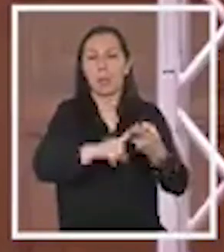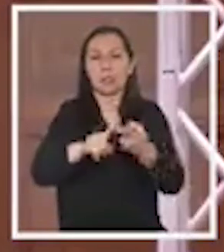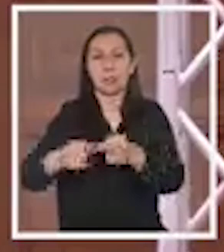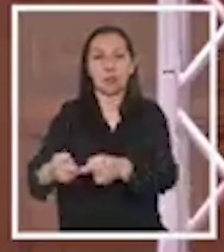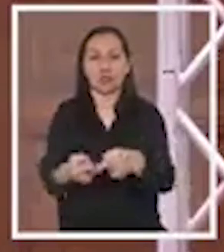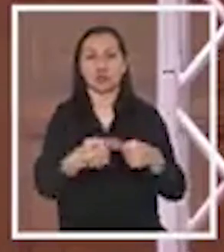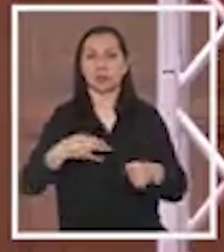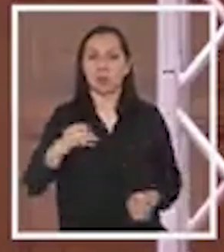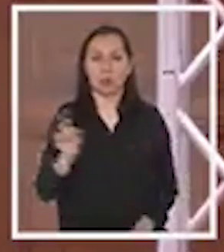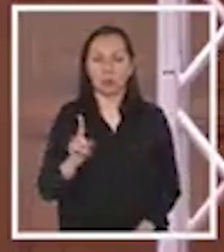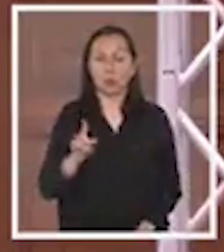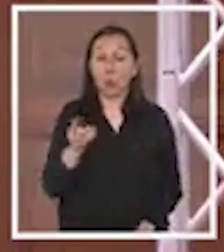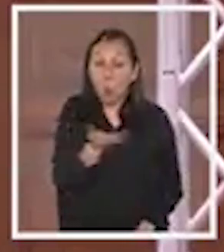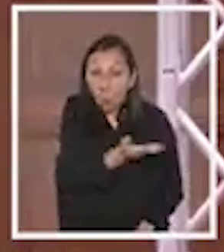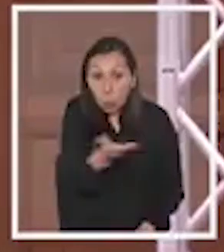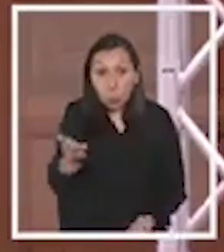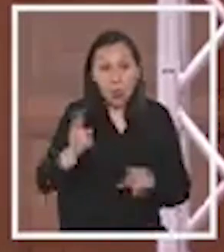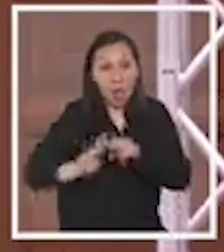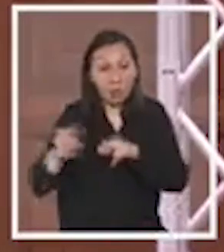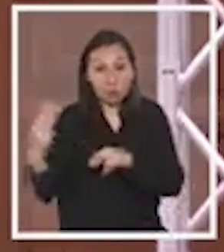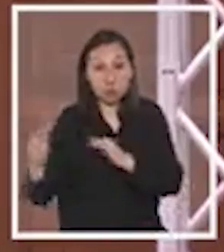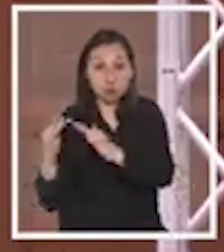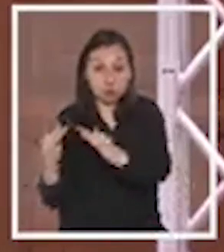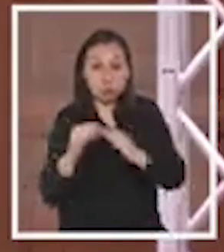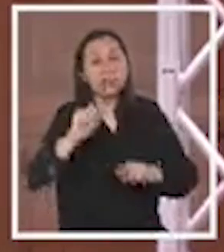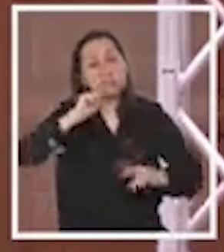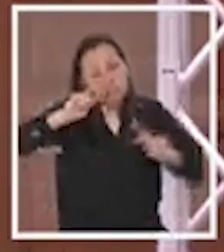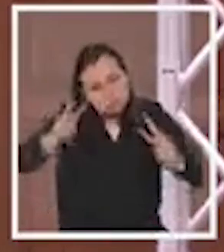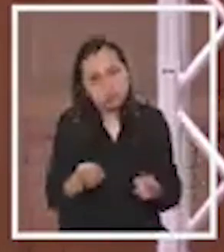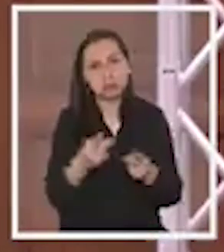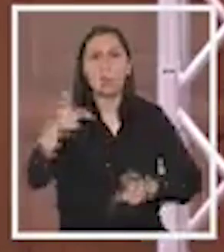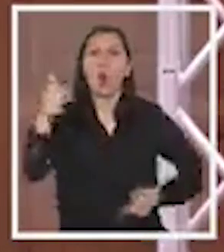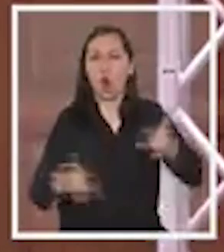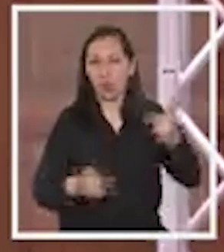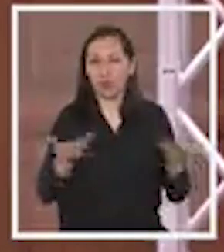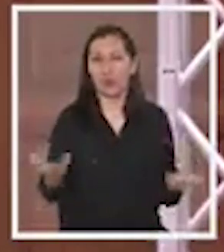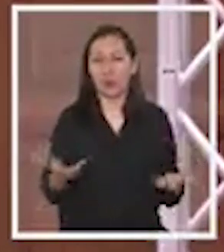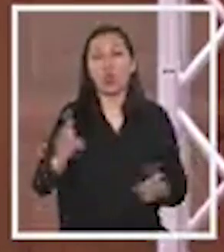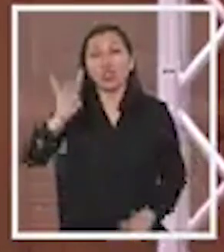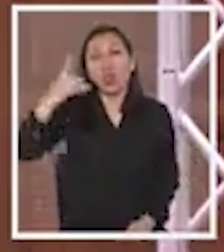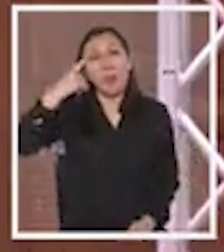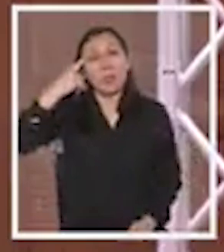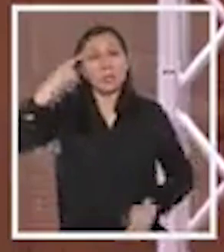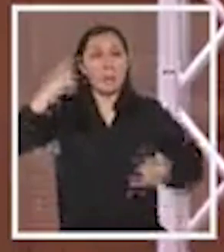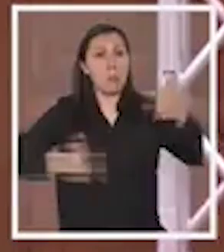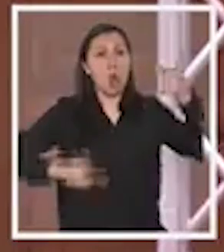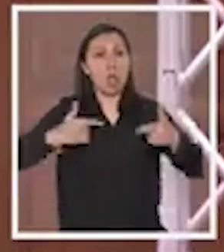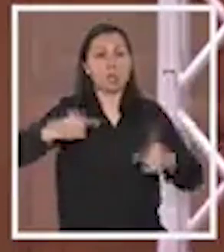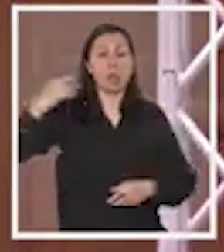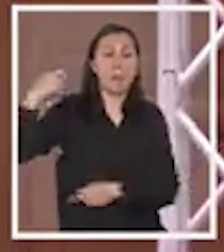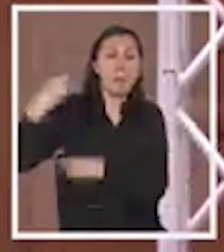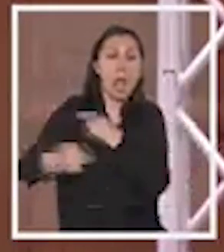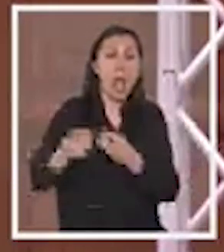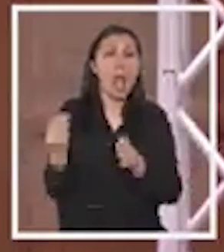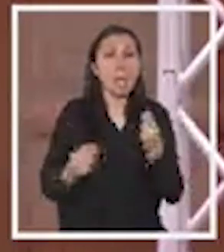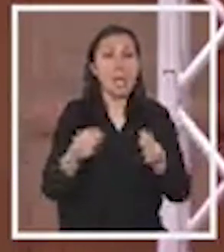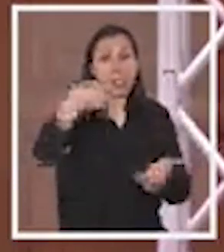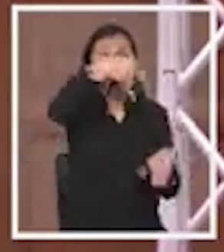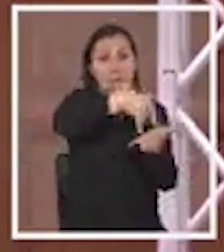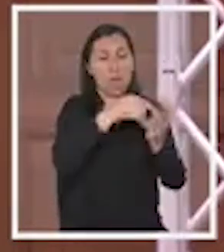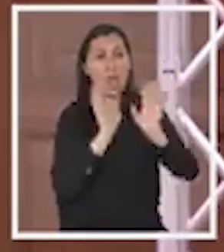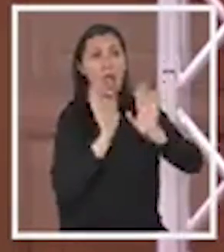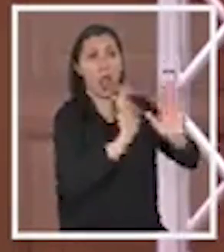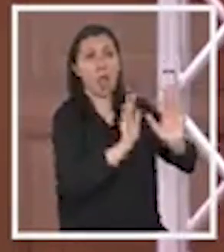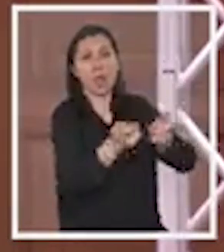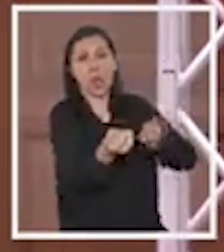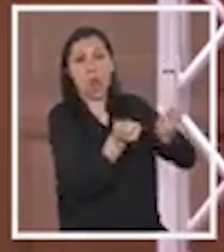Y nosotros creemos que lo que están haciendo ustedes en sus barrios es política. Que la política no es solamente patrimonio de lo que pasa en el Parlamento o